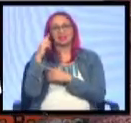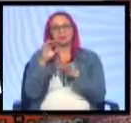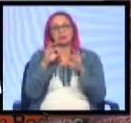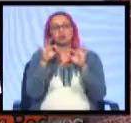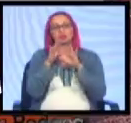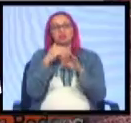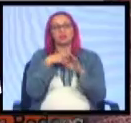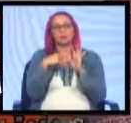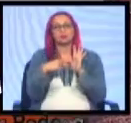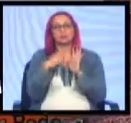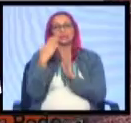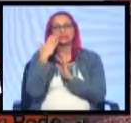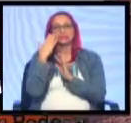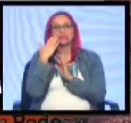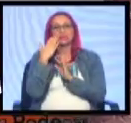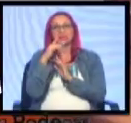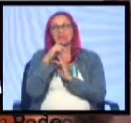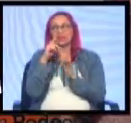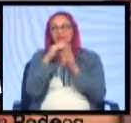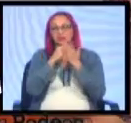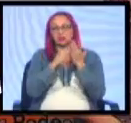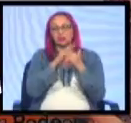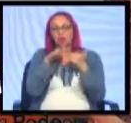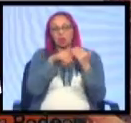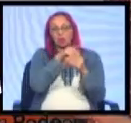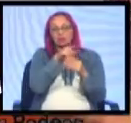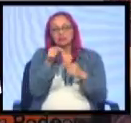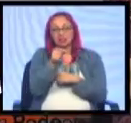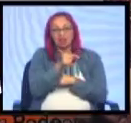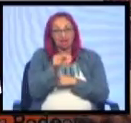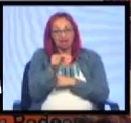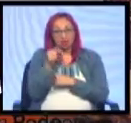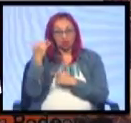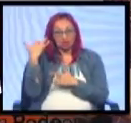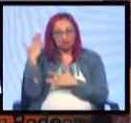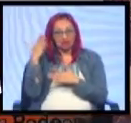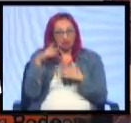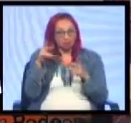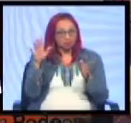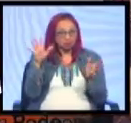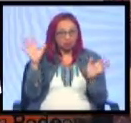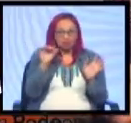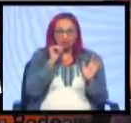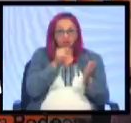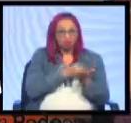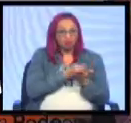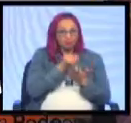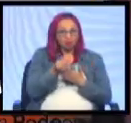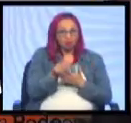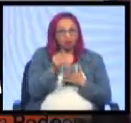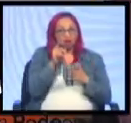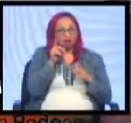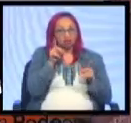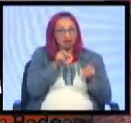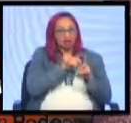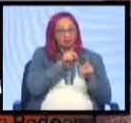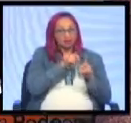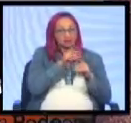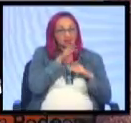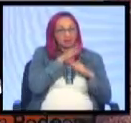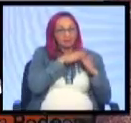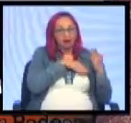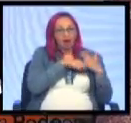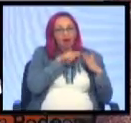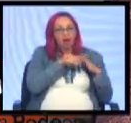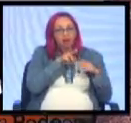que tengamos presente que eso, todo ese dinero que alguien no compró, también va a ser parte